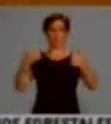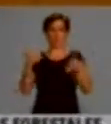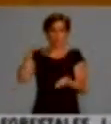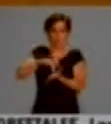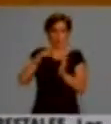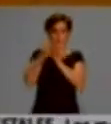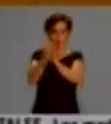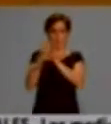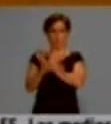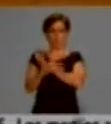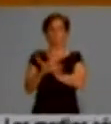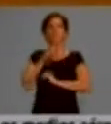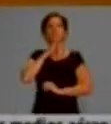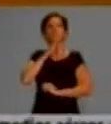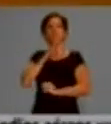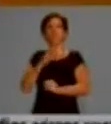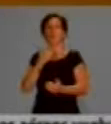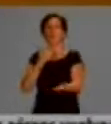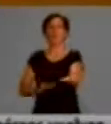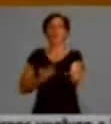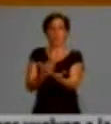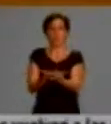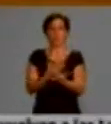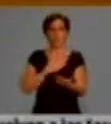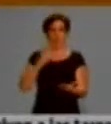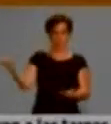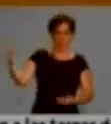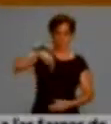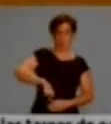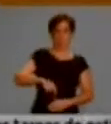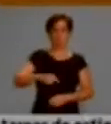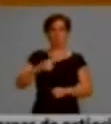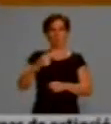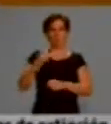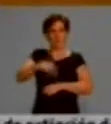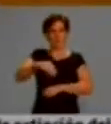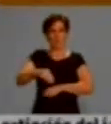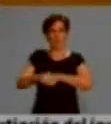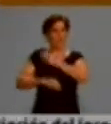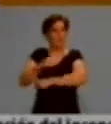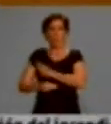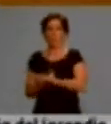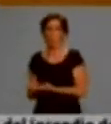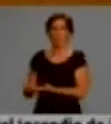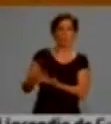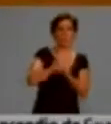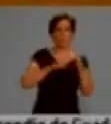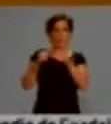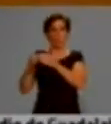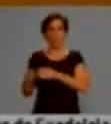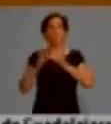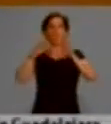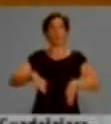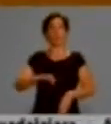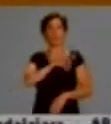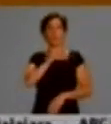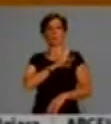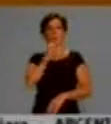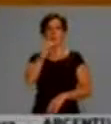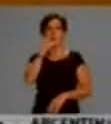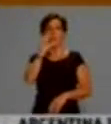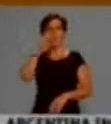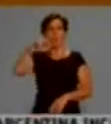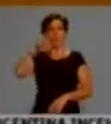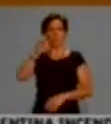oponerse a la petición de comparecencia del presidente, formulada por todos los grupos, el señor Alonso arremetió contra todo y contra